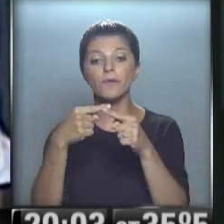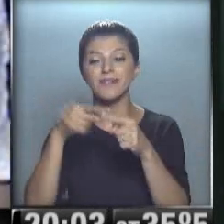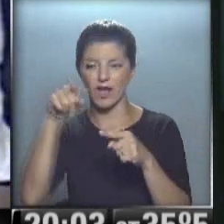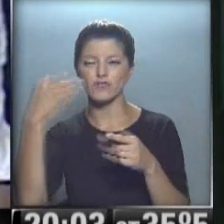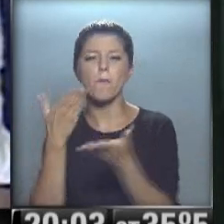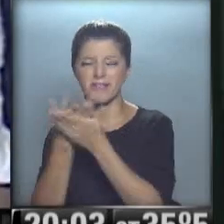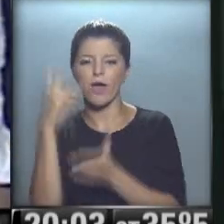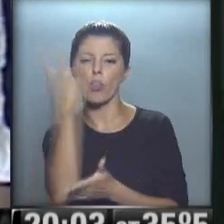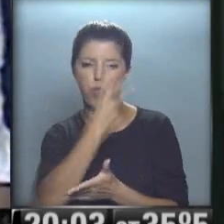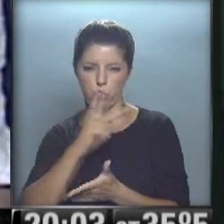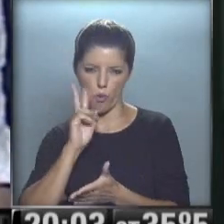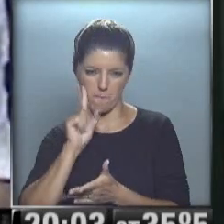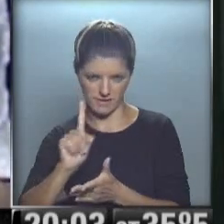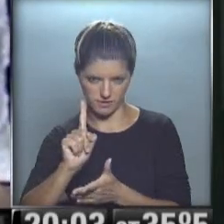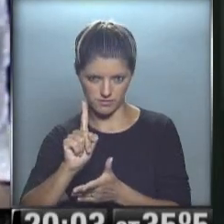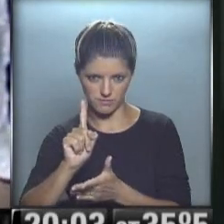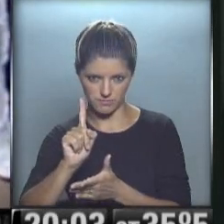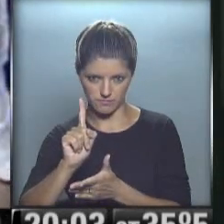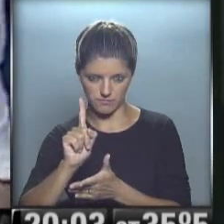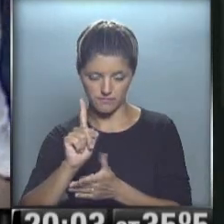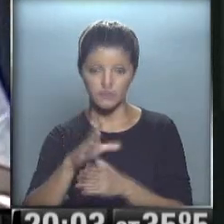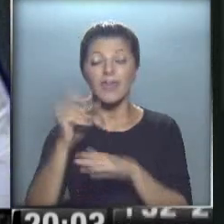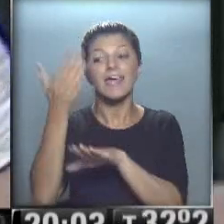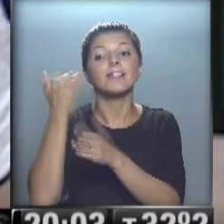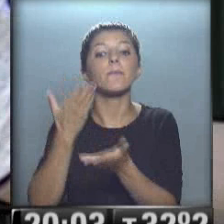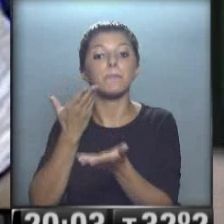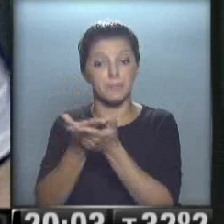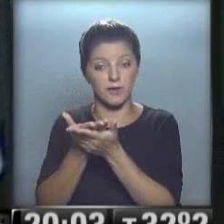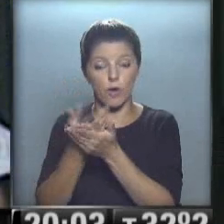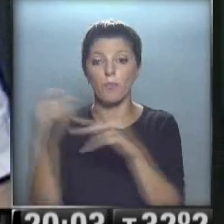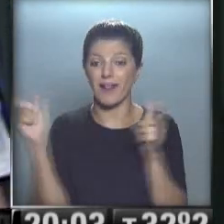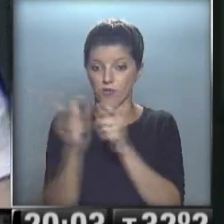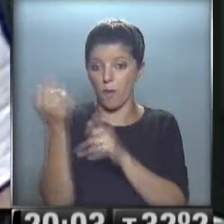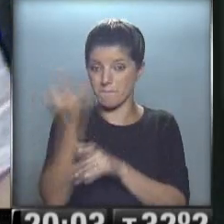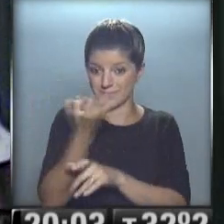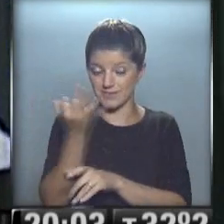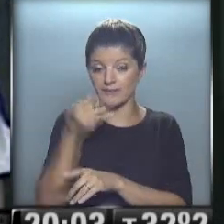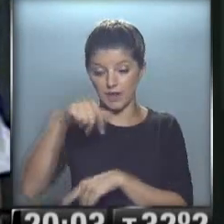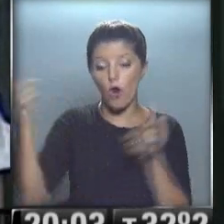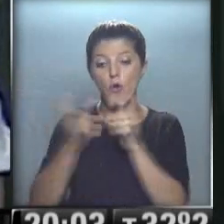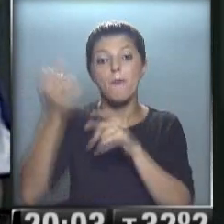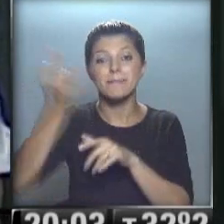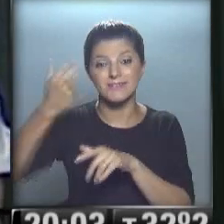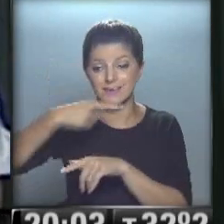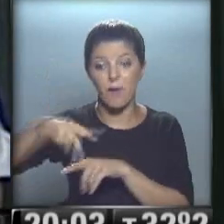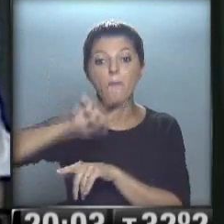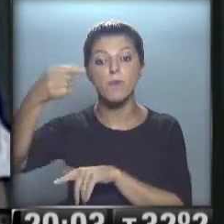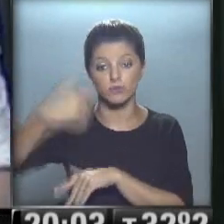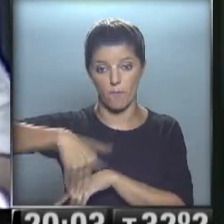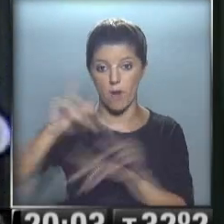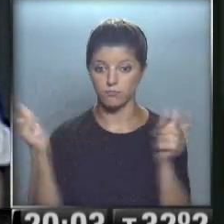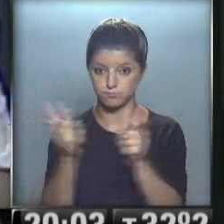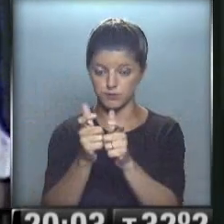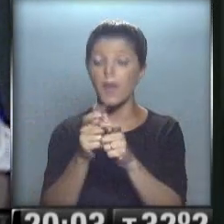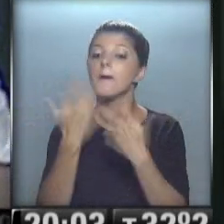como les decía, que habían pedido como adelanto de paritarias. Las paritarias habrán de reunirse la semana próxima ya, pero